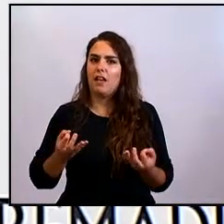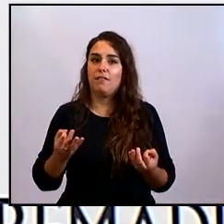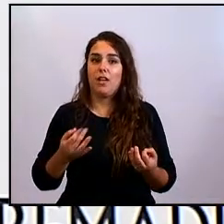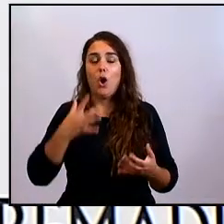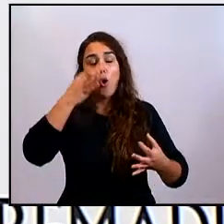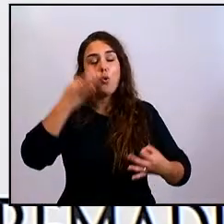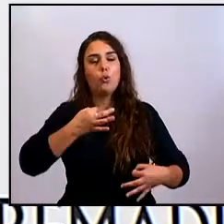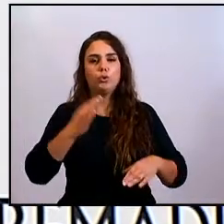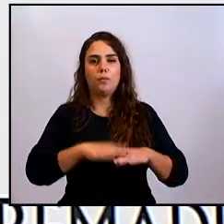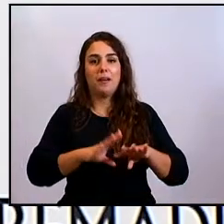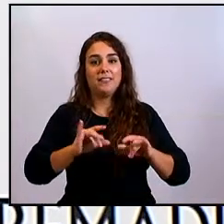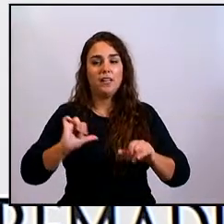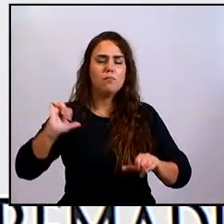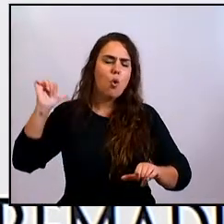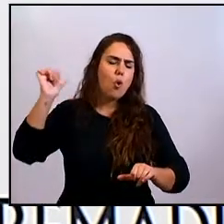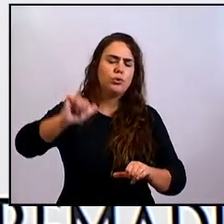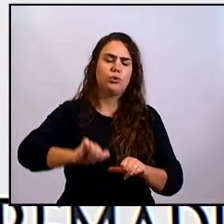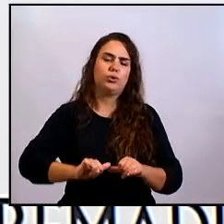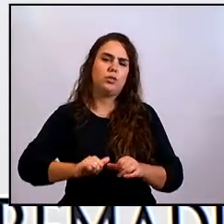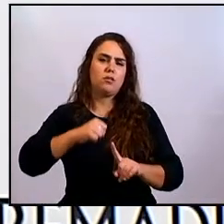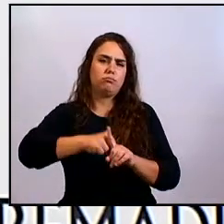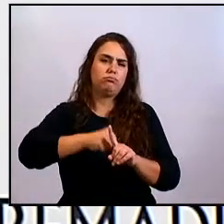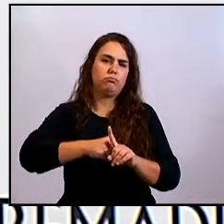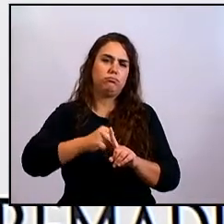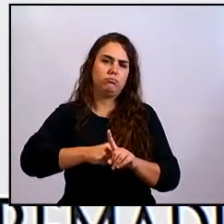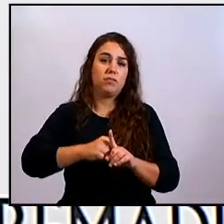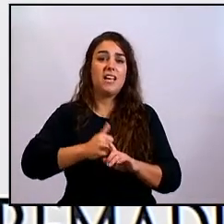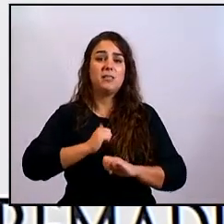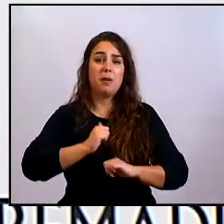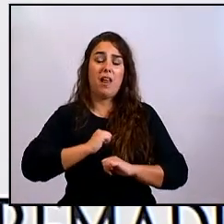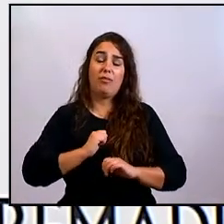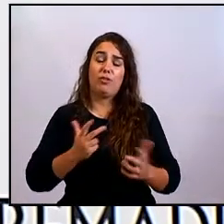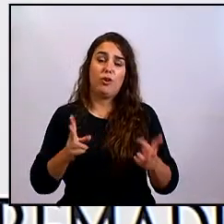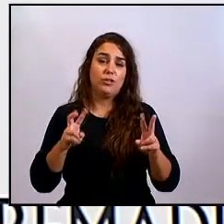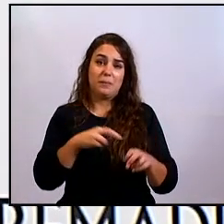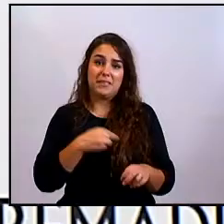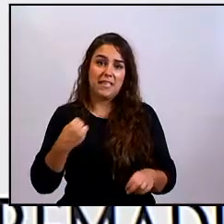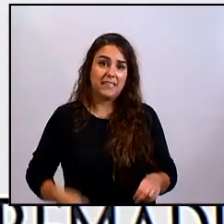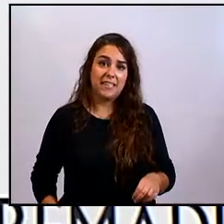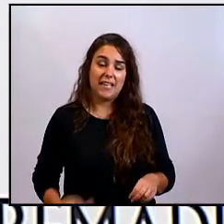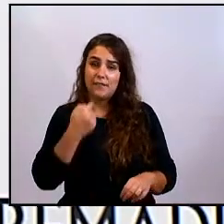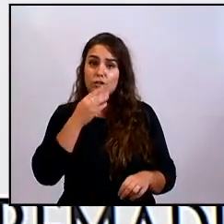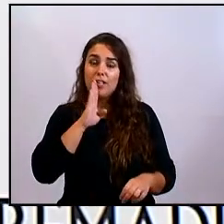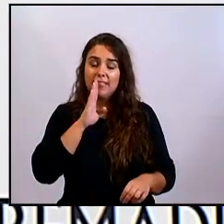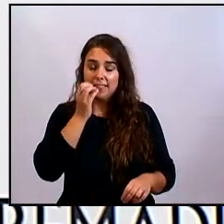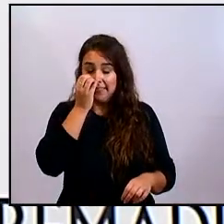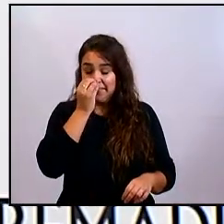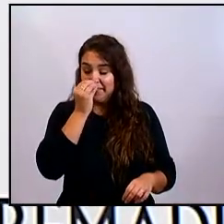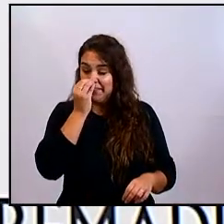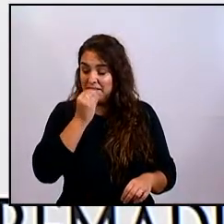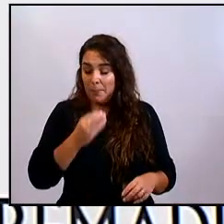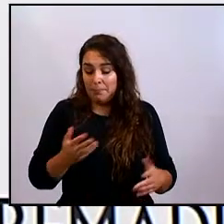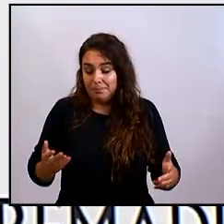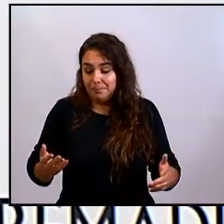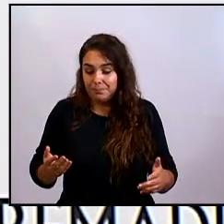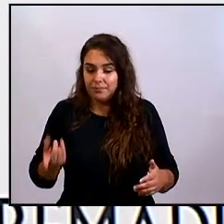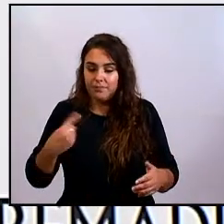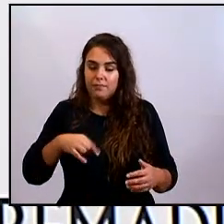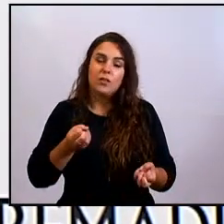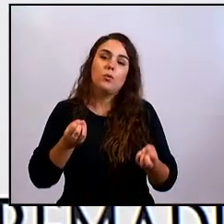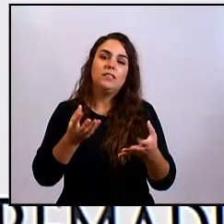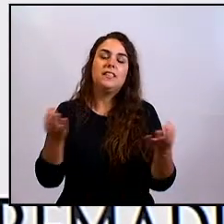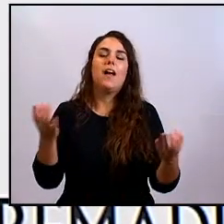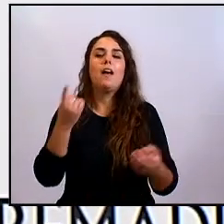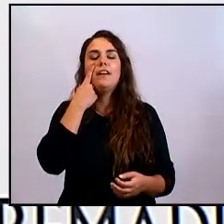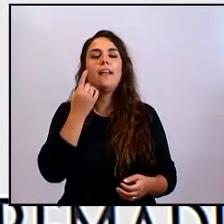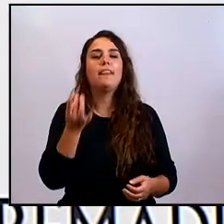justicia para una tierra que lleva muchísimo tiempo esperando. En materia sanitaria, como ya he dicho, pues vamos a poner encima de la mesa el